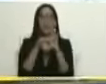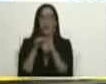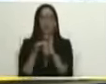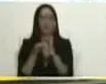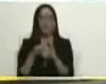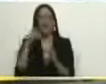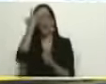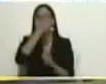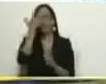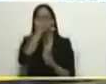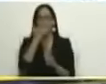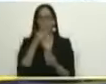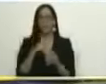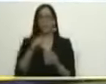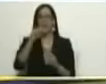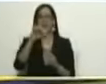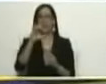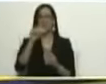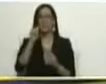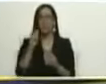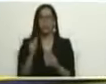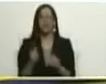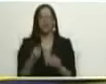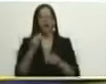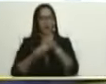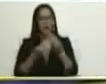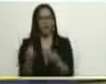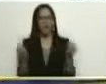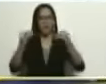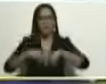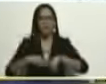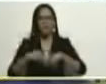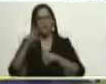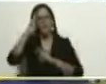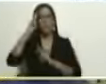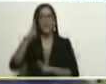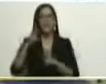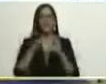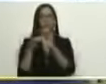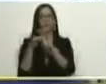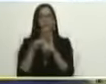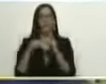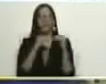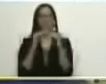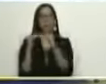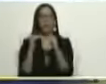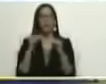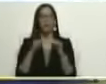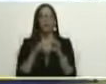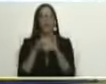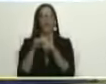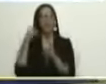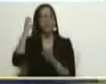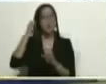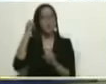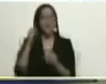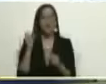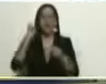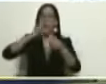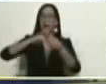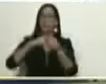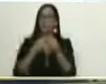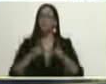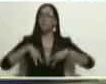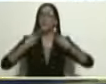con la ASEAN, consolidar relaciones de respeto y de igualdad con la Unión Europea, articularnos al nuevo